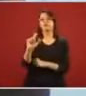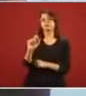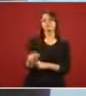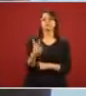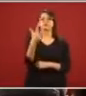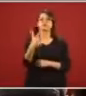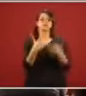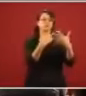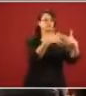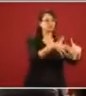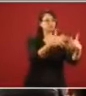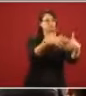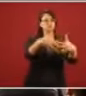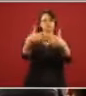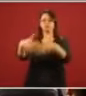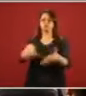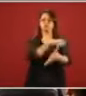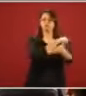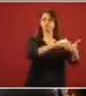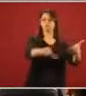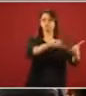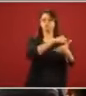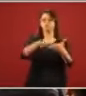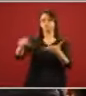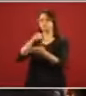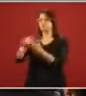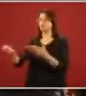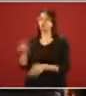mangueras en esta gasolinera,